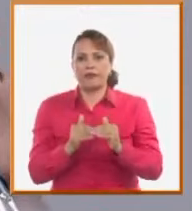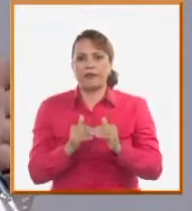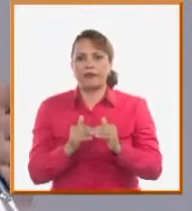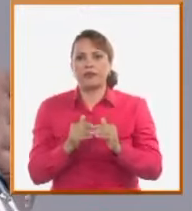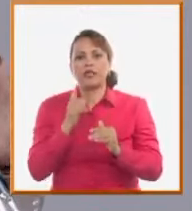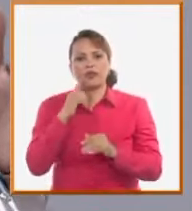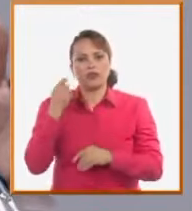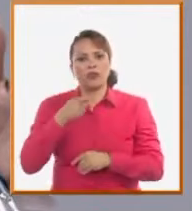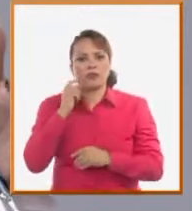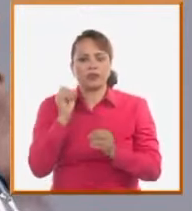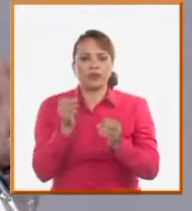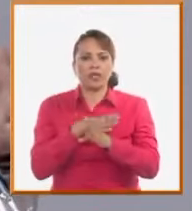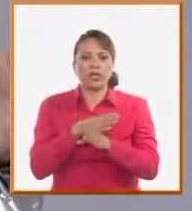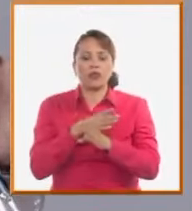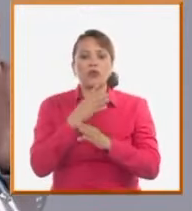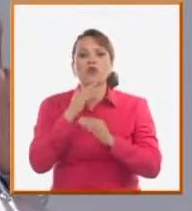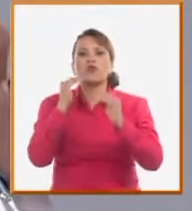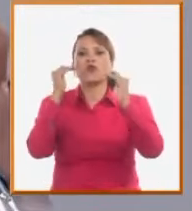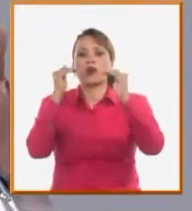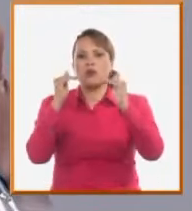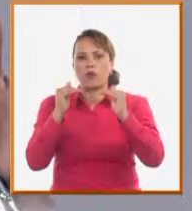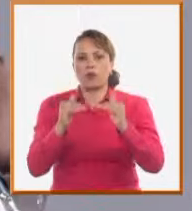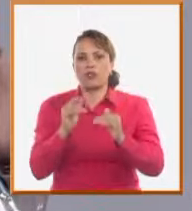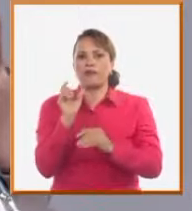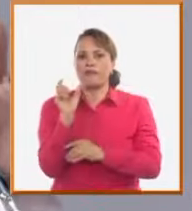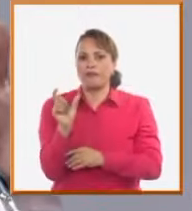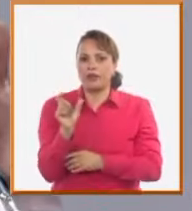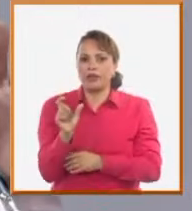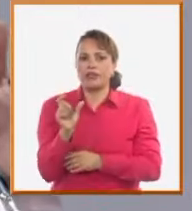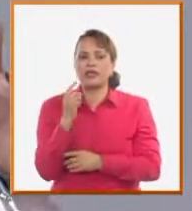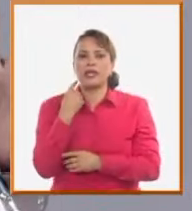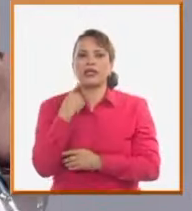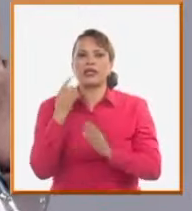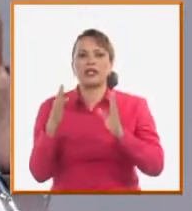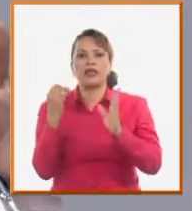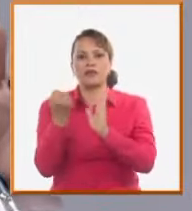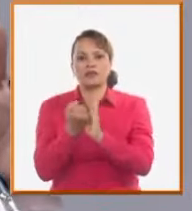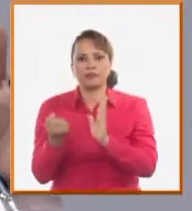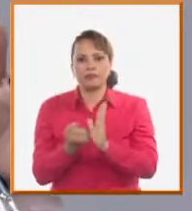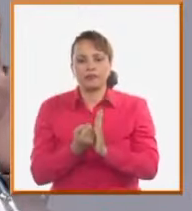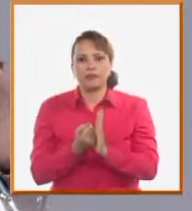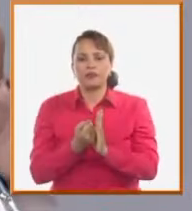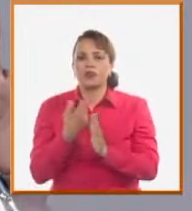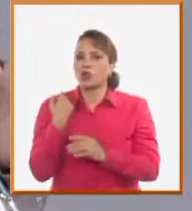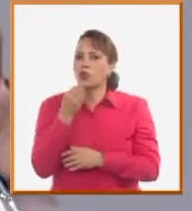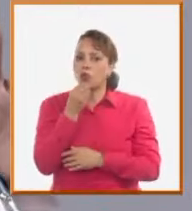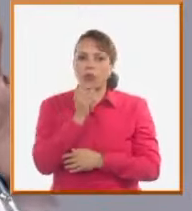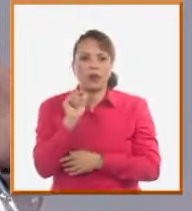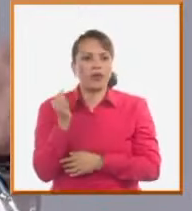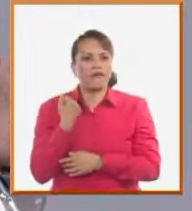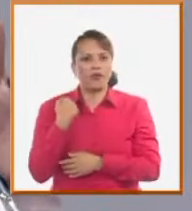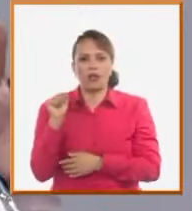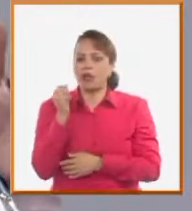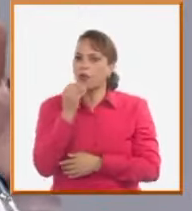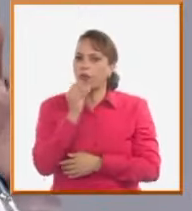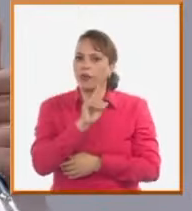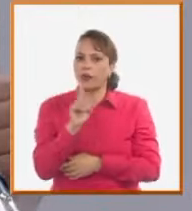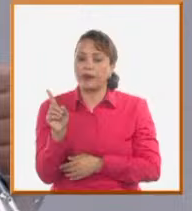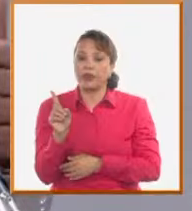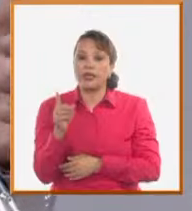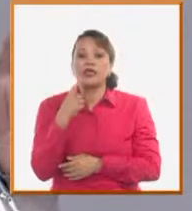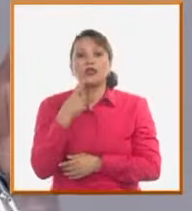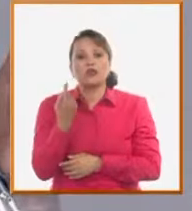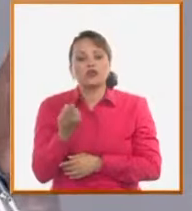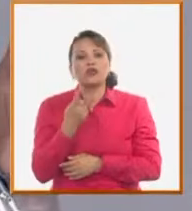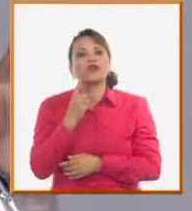quedar claro. Ese orden, que es por la fecha del siniestro en el año que se apruebe, es inviolable. Y nosotros tratamos de lo que nos dispongan de